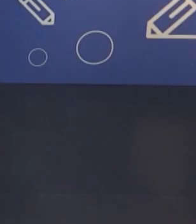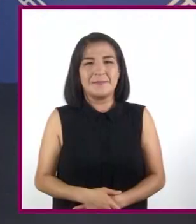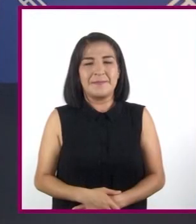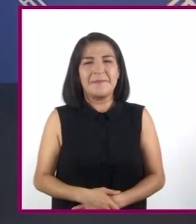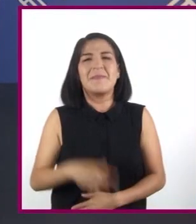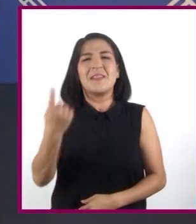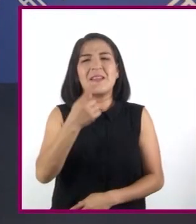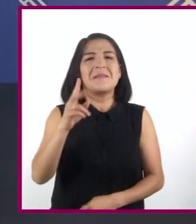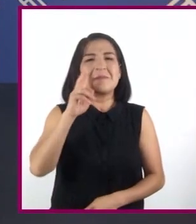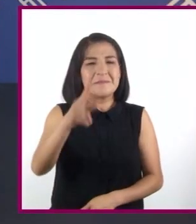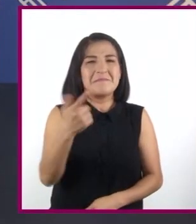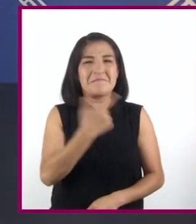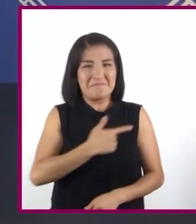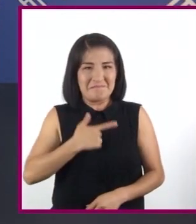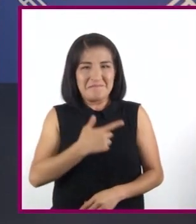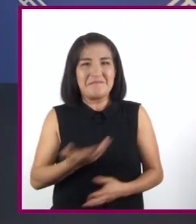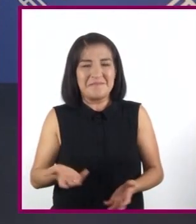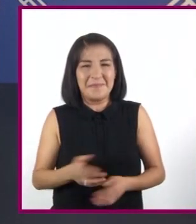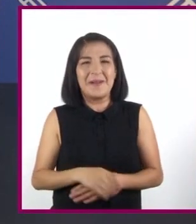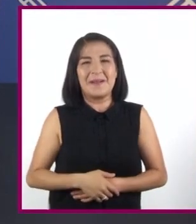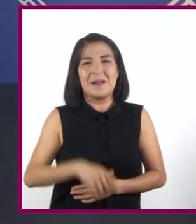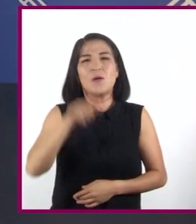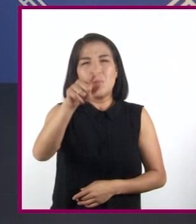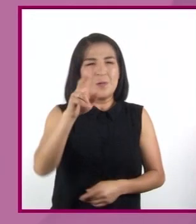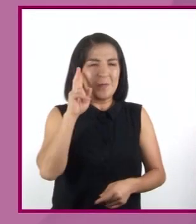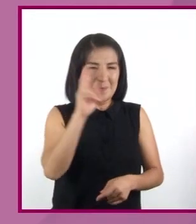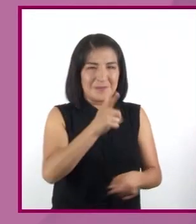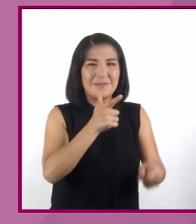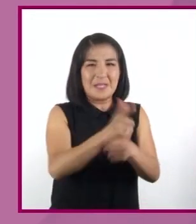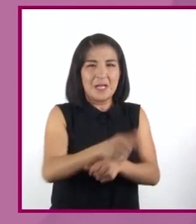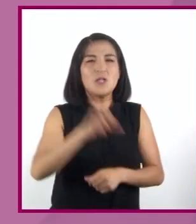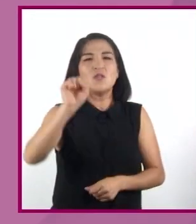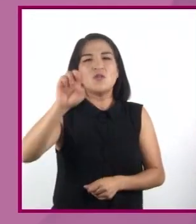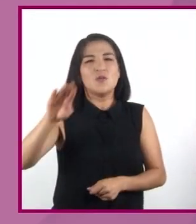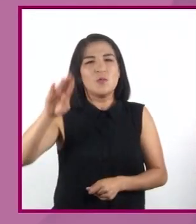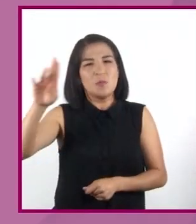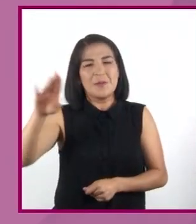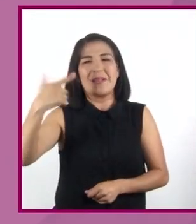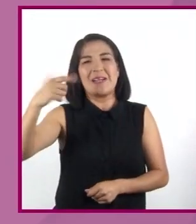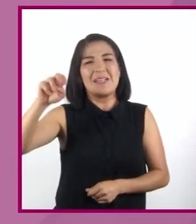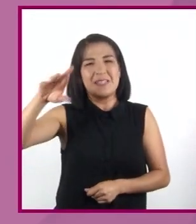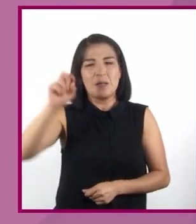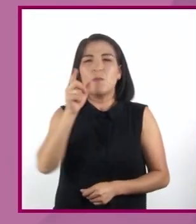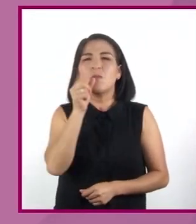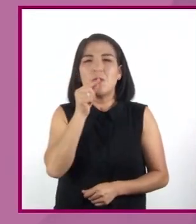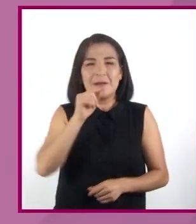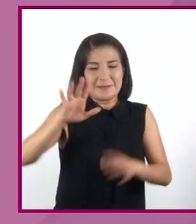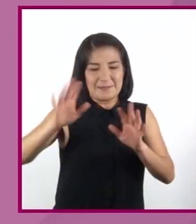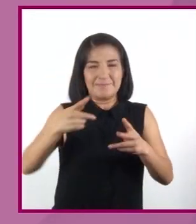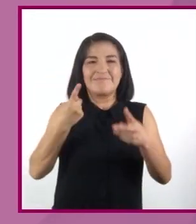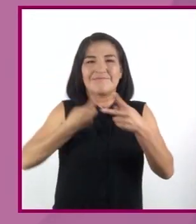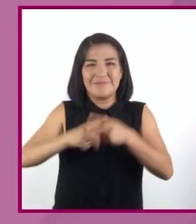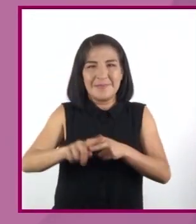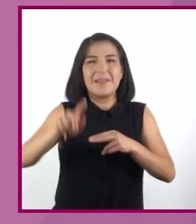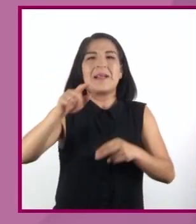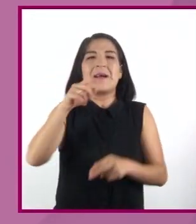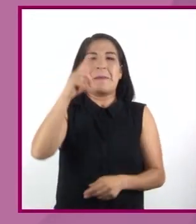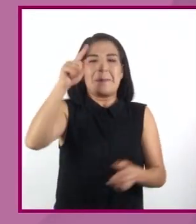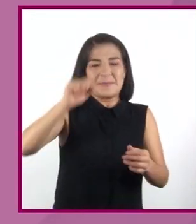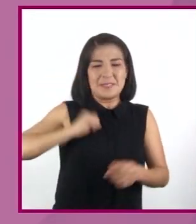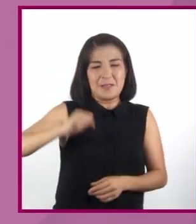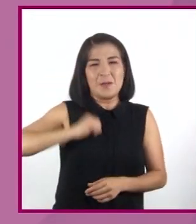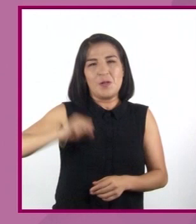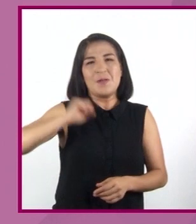¿Qué les pareció el video anterior? Como se pudieron dar cuenta, el subgénero policíaco nació a mediados del siglo XIX y la